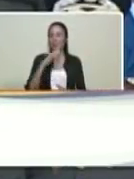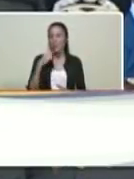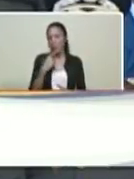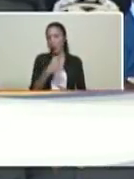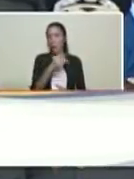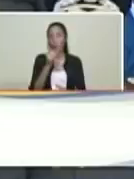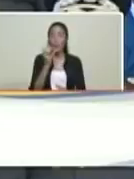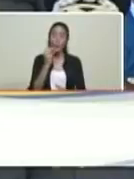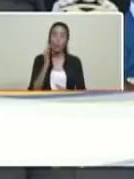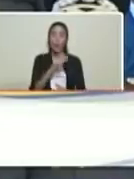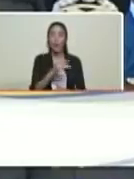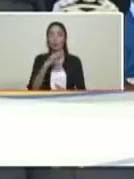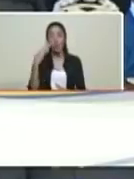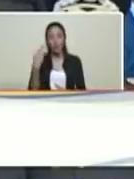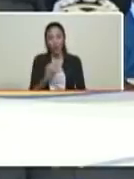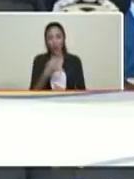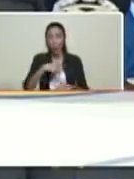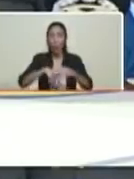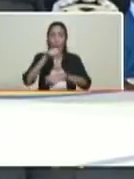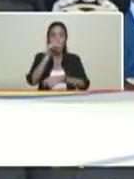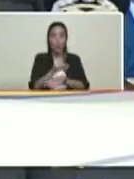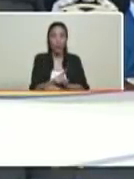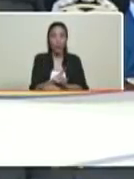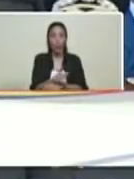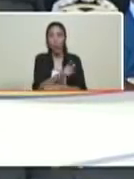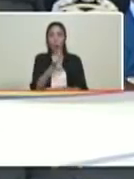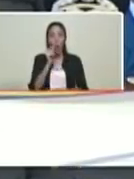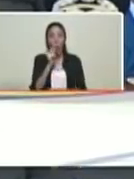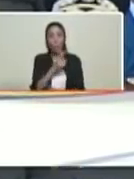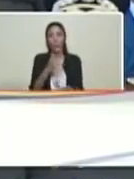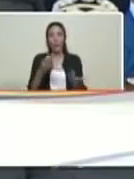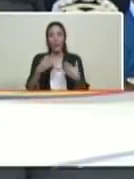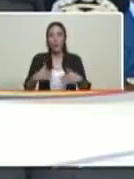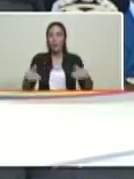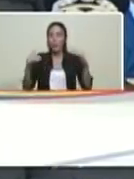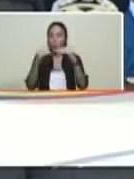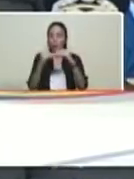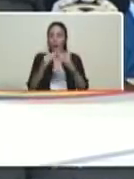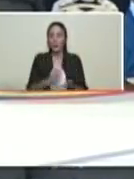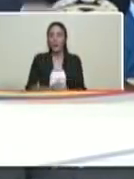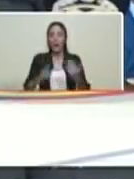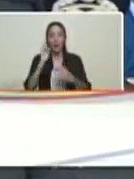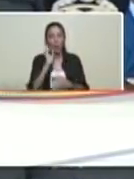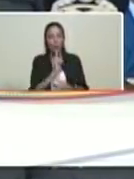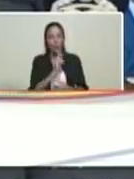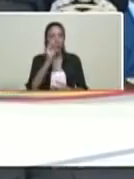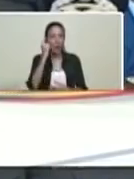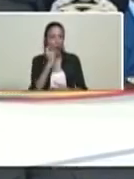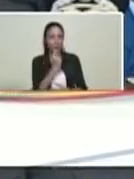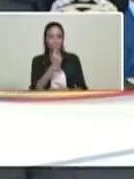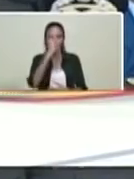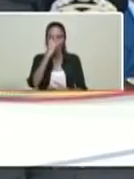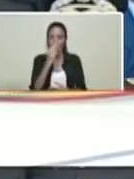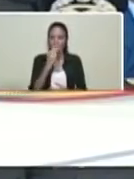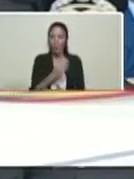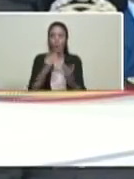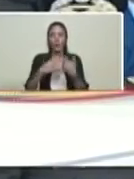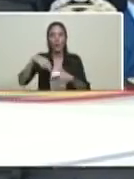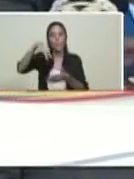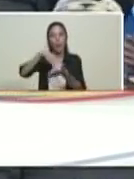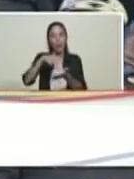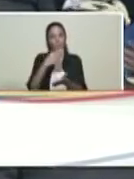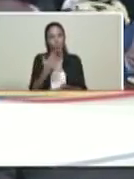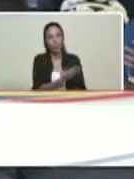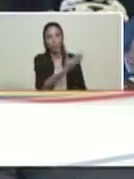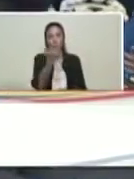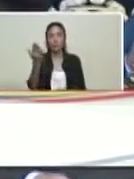únicos y legítimos herederos de pichincha de bolívar y de sucre están ágiles pies están aquí parados